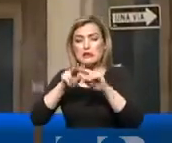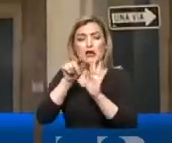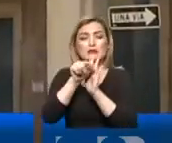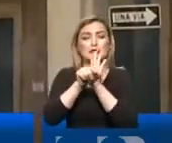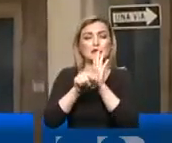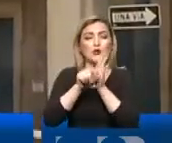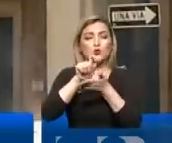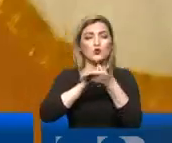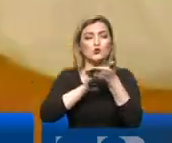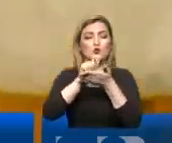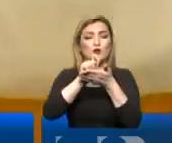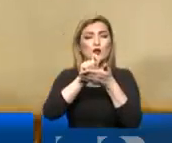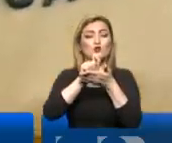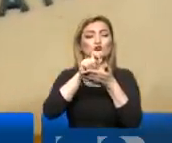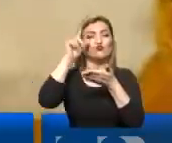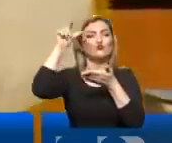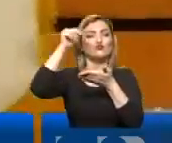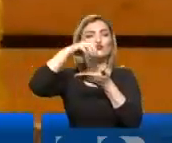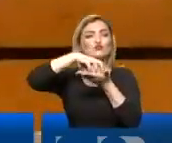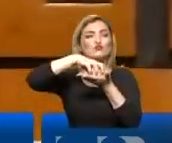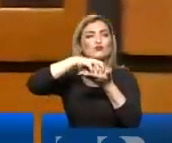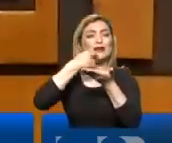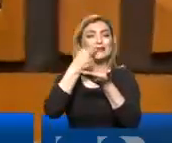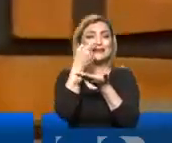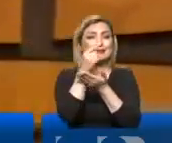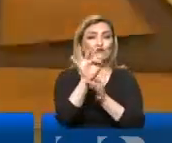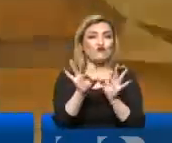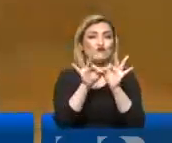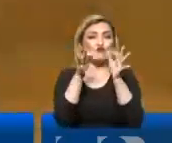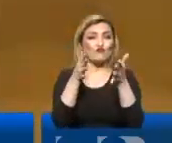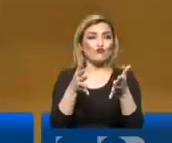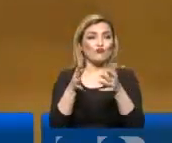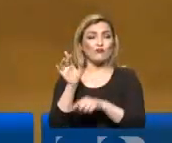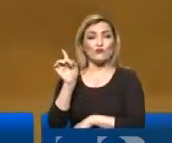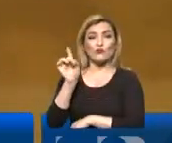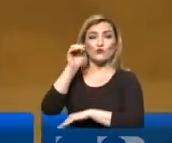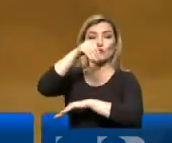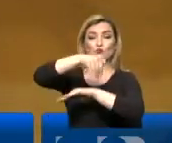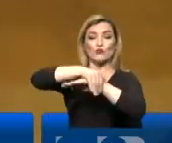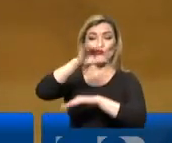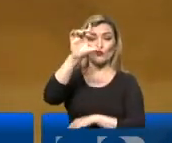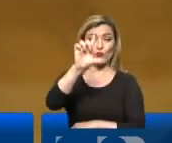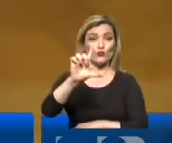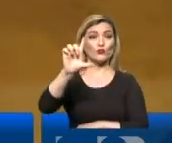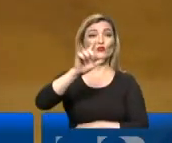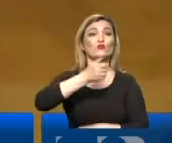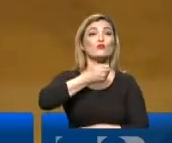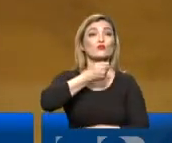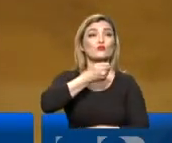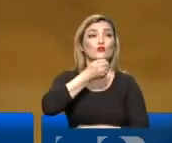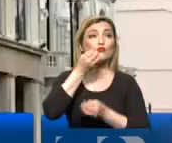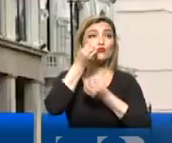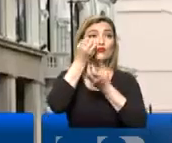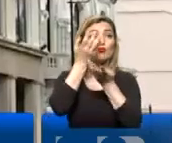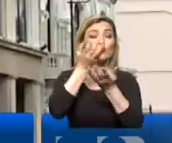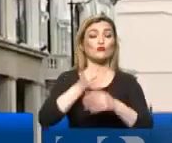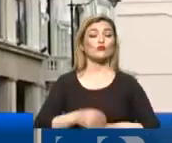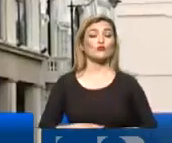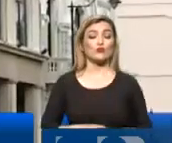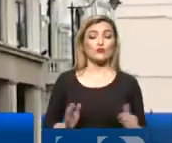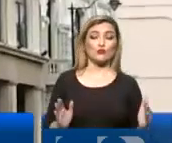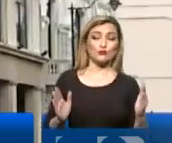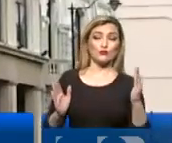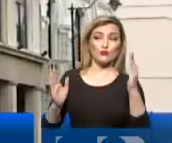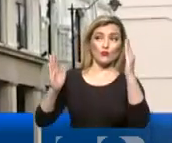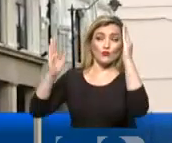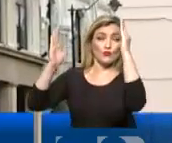provincial. Es lo que dice el prefecto del Guayas, Carlos Luis Morales, quien la tarde de este lunes dio una rueda de prensa ahí, en el edificio